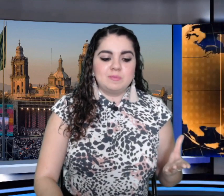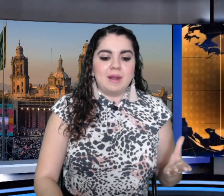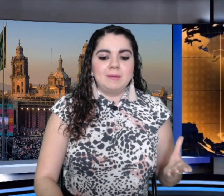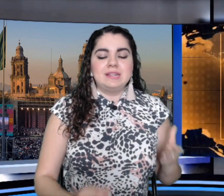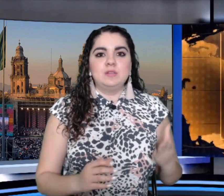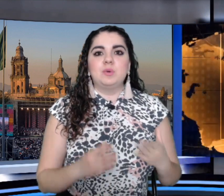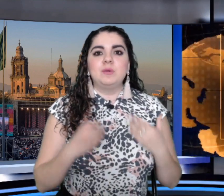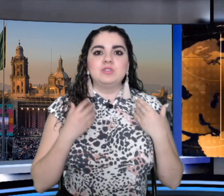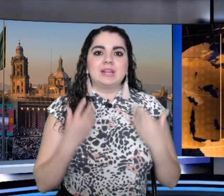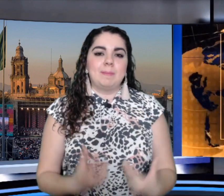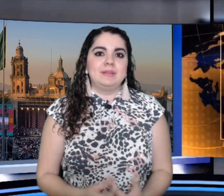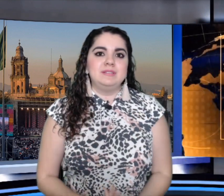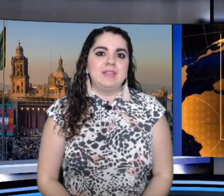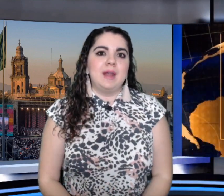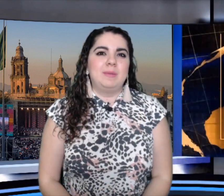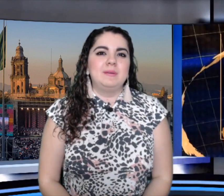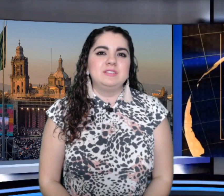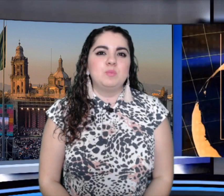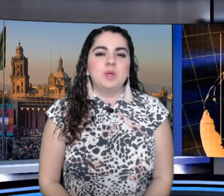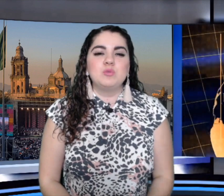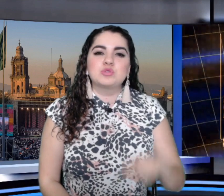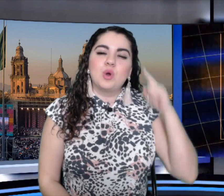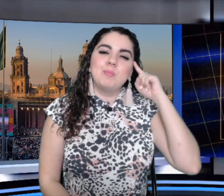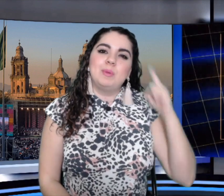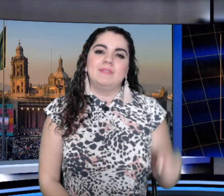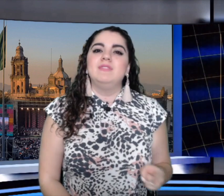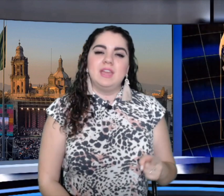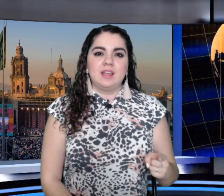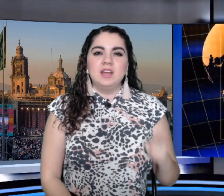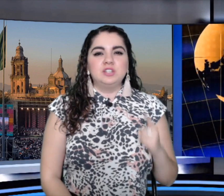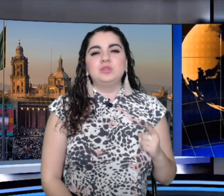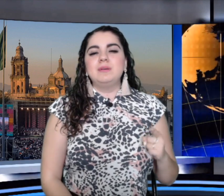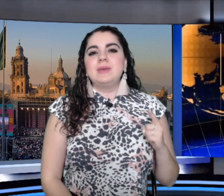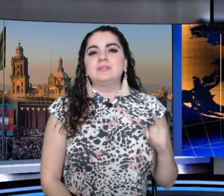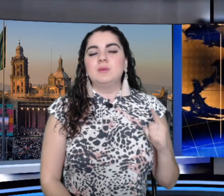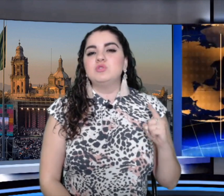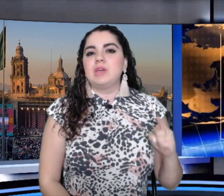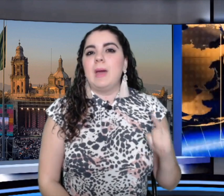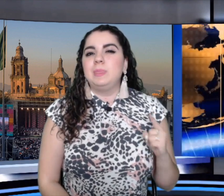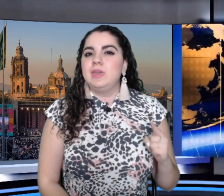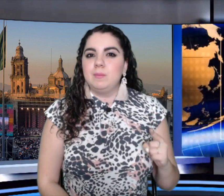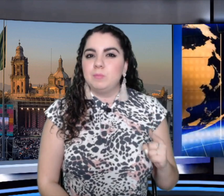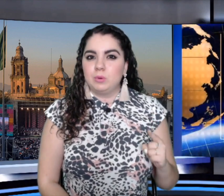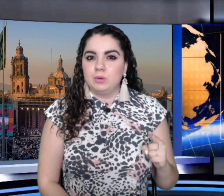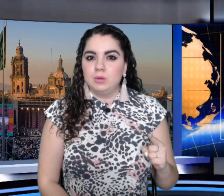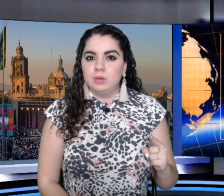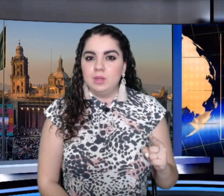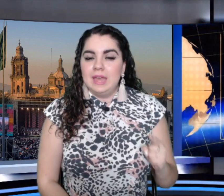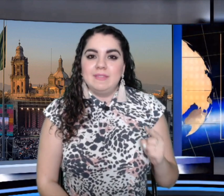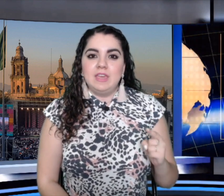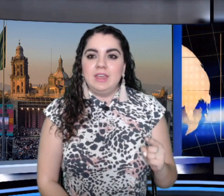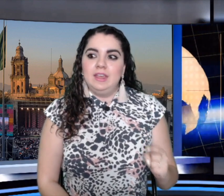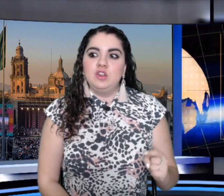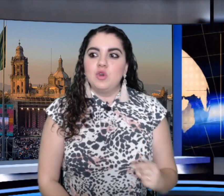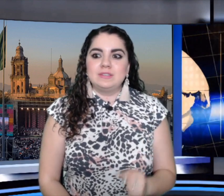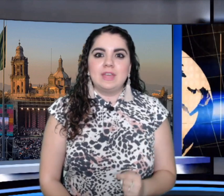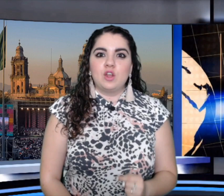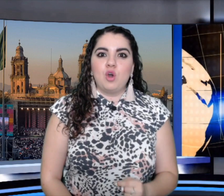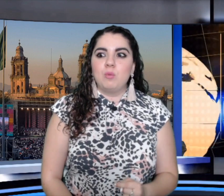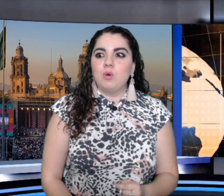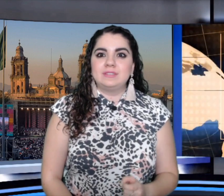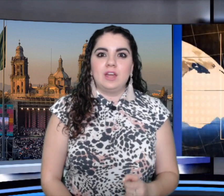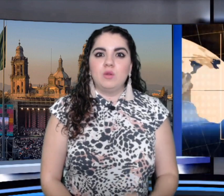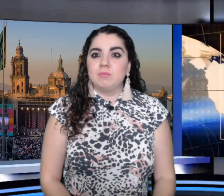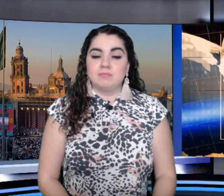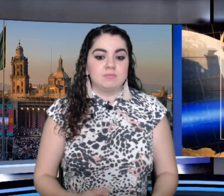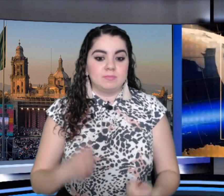Esto es para ver si podemos recapacitar, para ver si podemos comprender que todavía estamos a tiempo de no estar